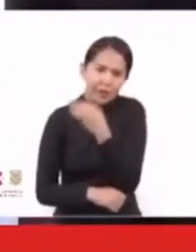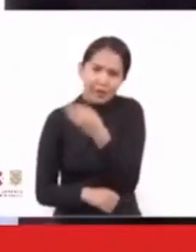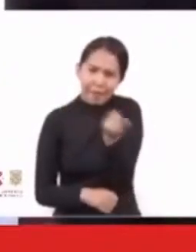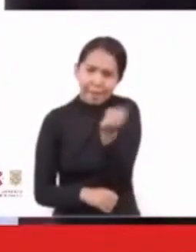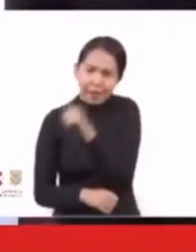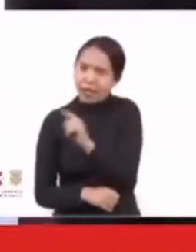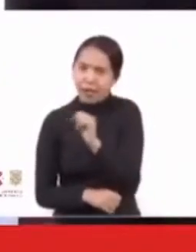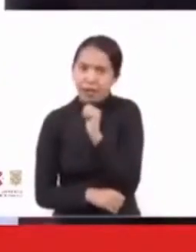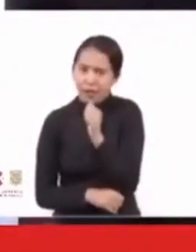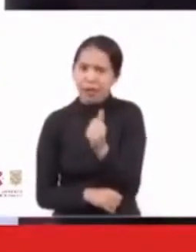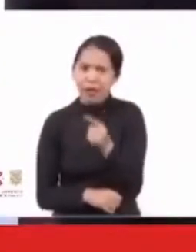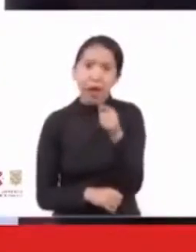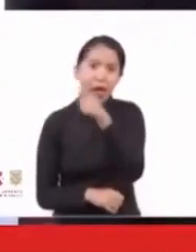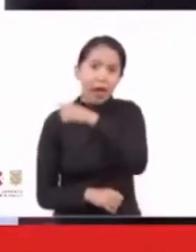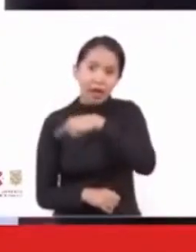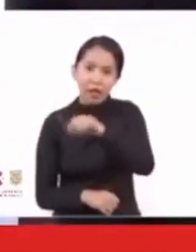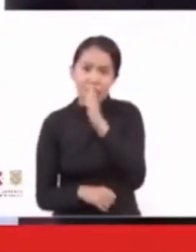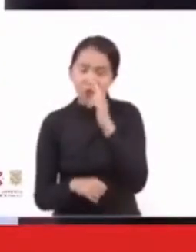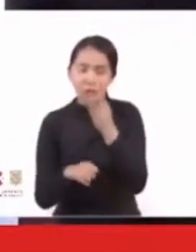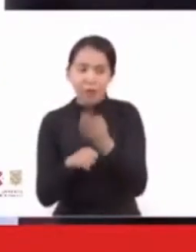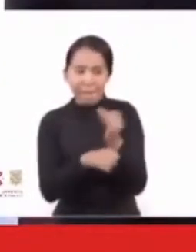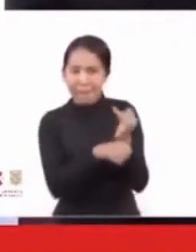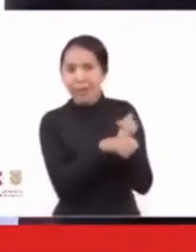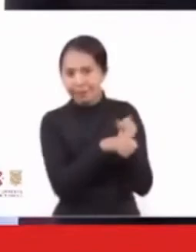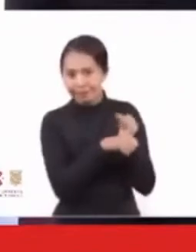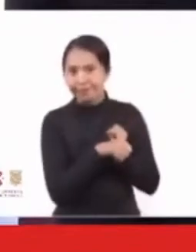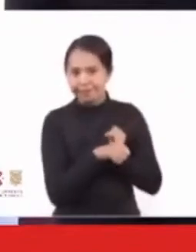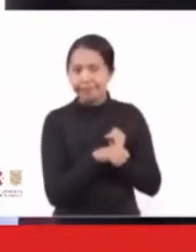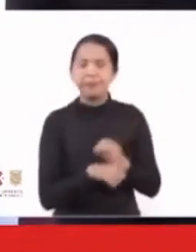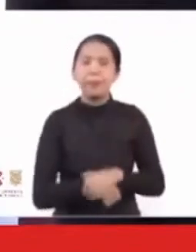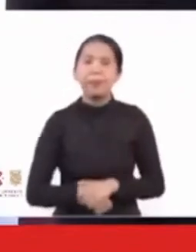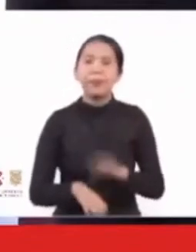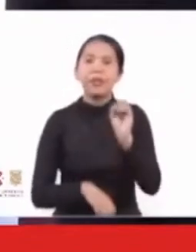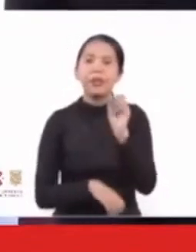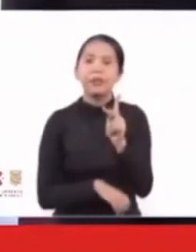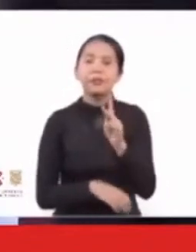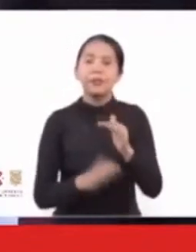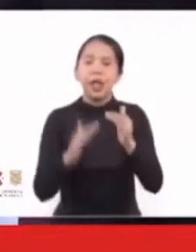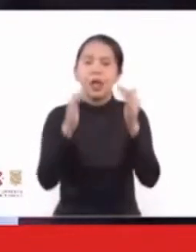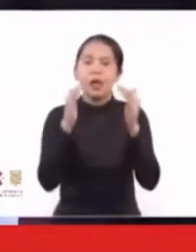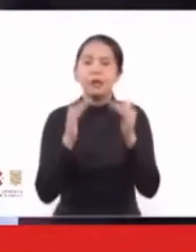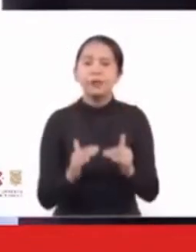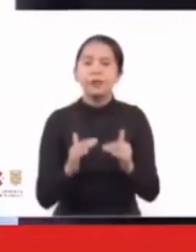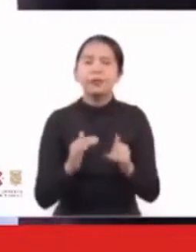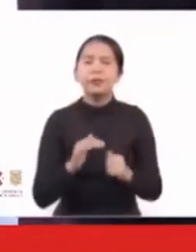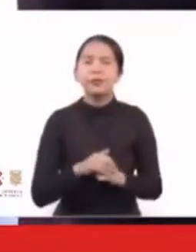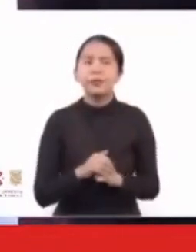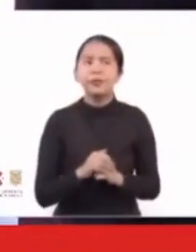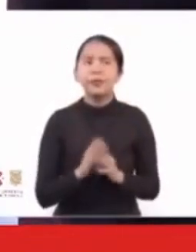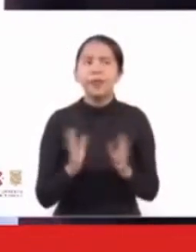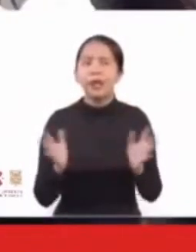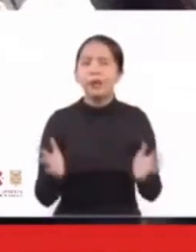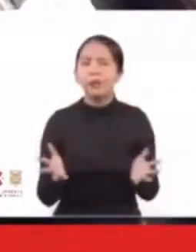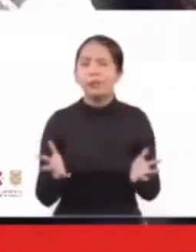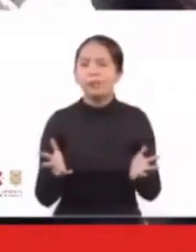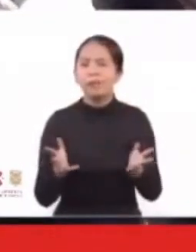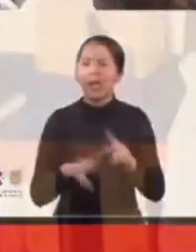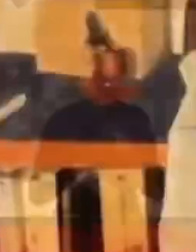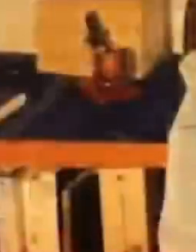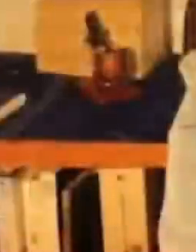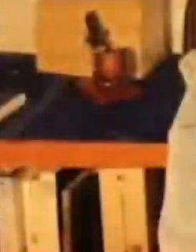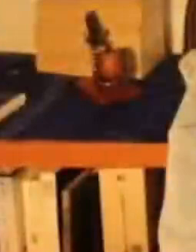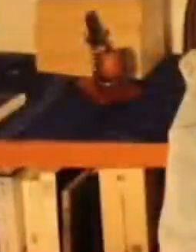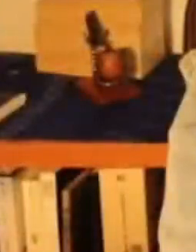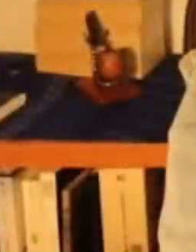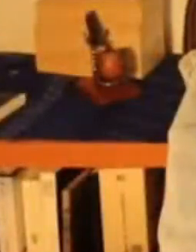ninguna instrucción salió esto y tiene que investigarse gracias y Oiga también ya nos ha hablado mucho